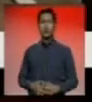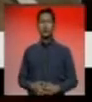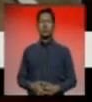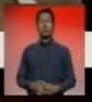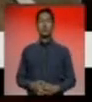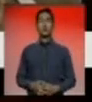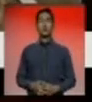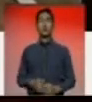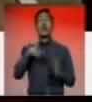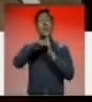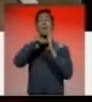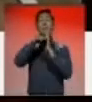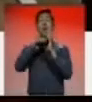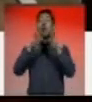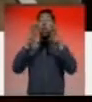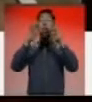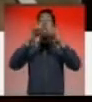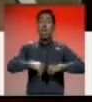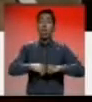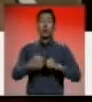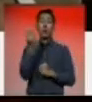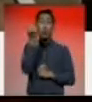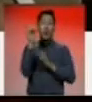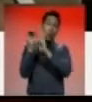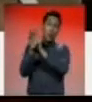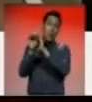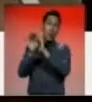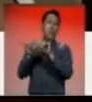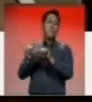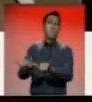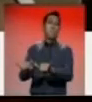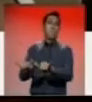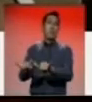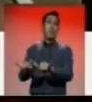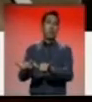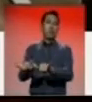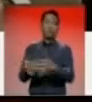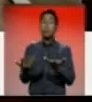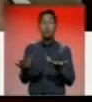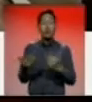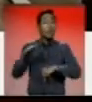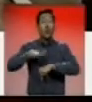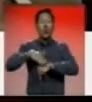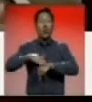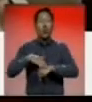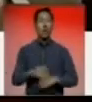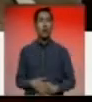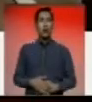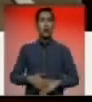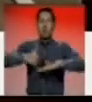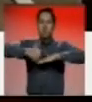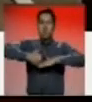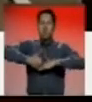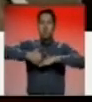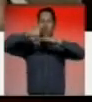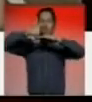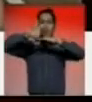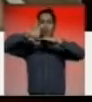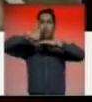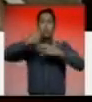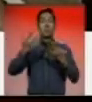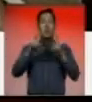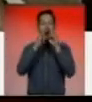el seriado bancario y la congelación de los depósitos de la gente no es otra cosa que la consecuencia nefasta de la